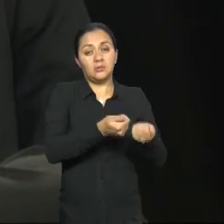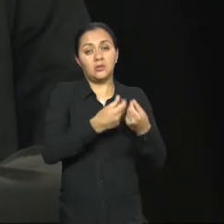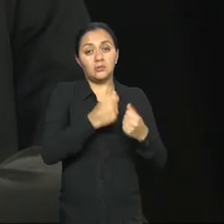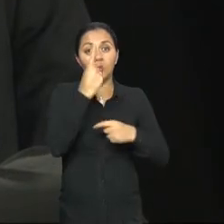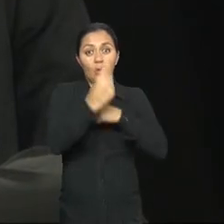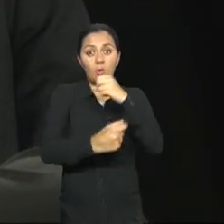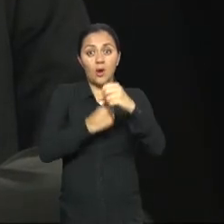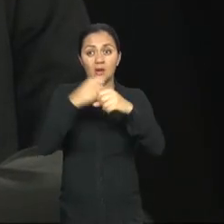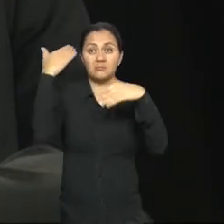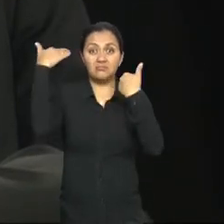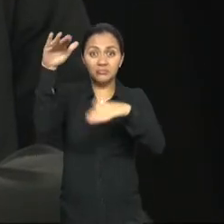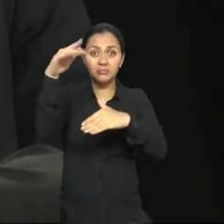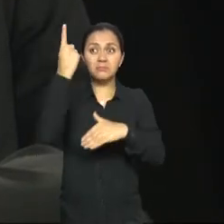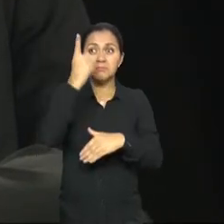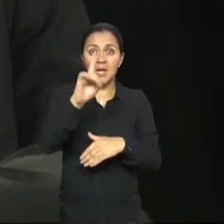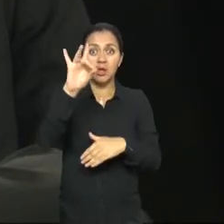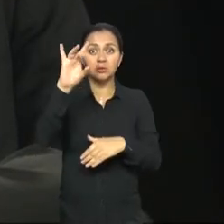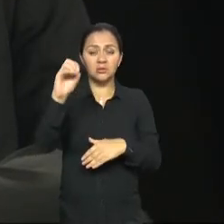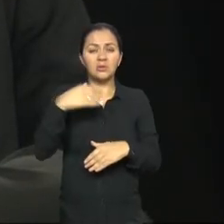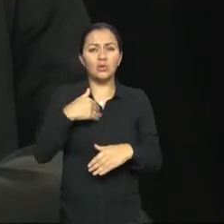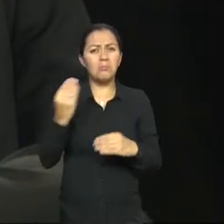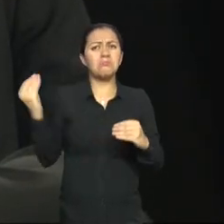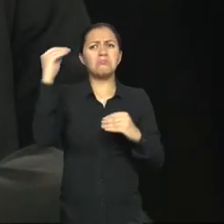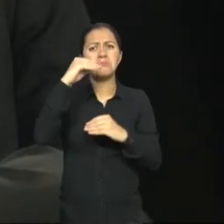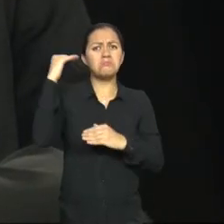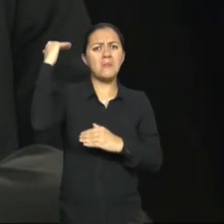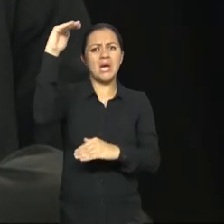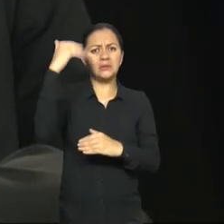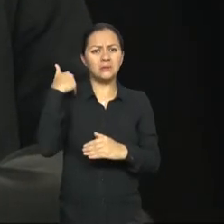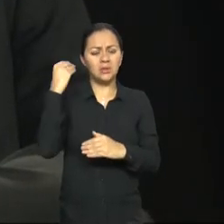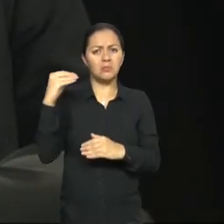decir, si yo he tenido un total de